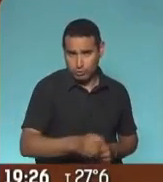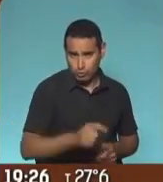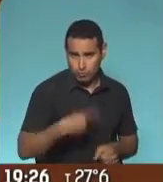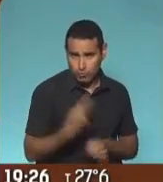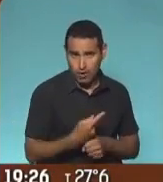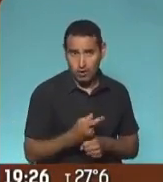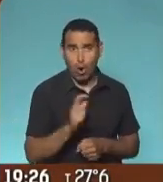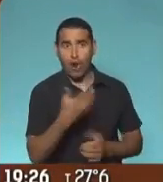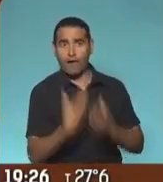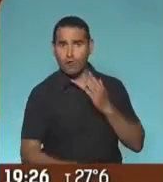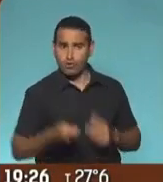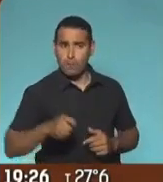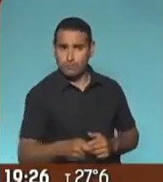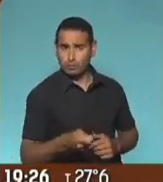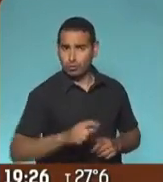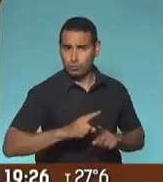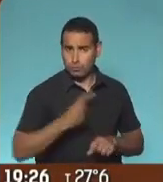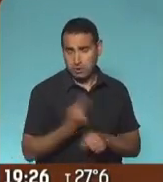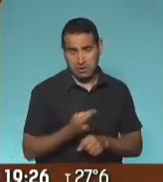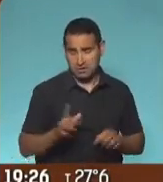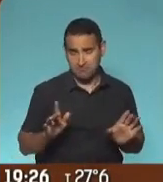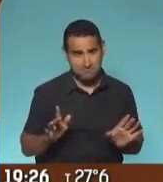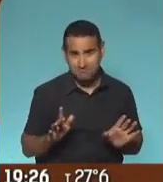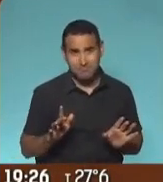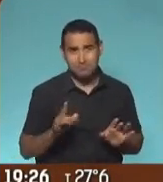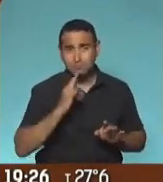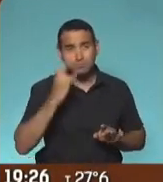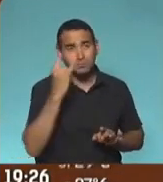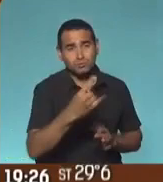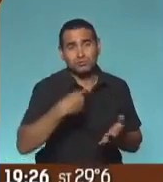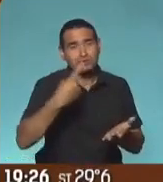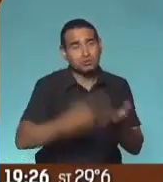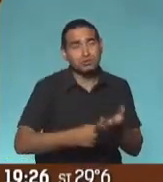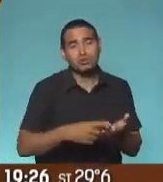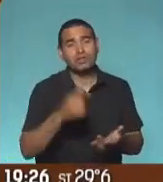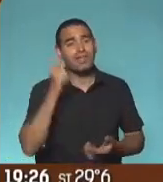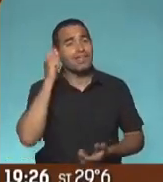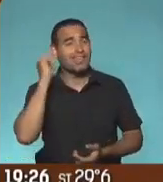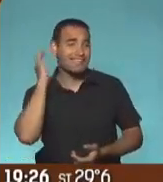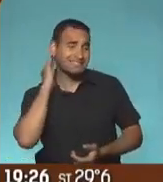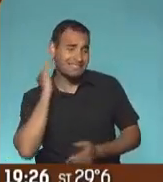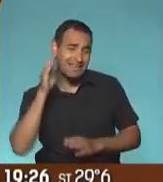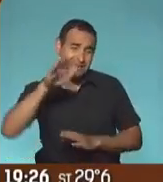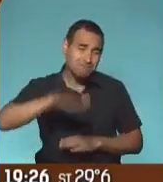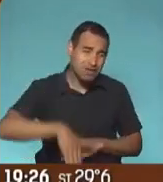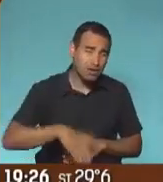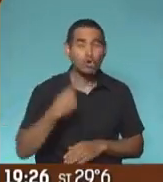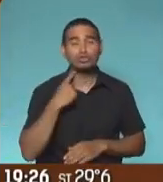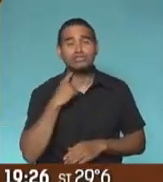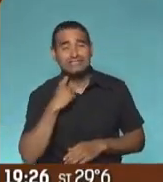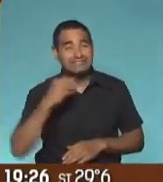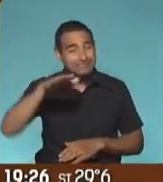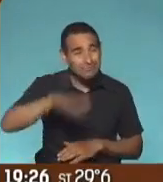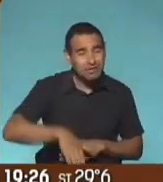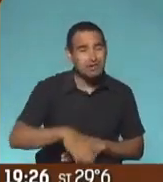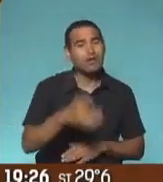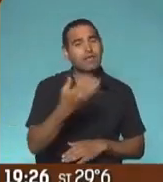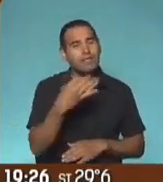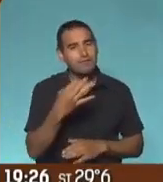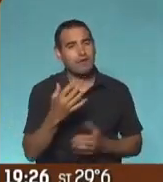interrumpir ese embarazo. En todo caso, con menores de 16 y menores de 13, se acompaña